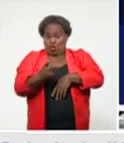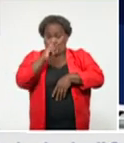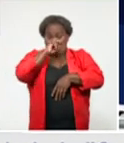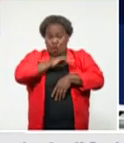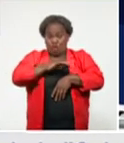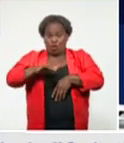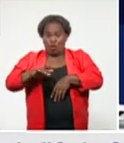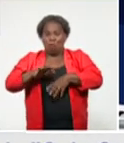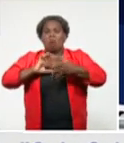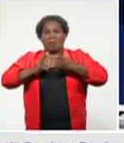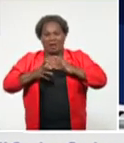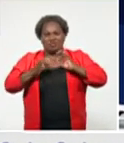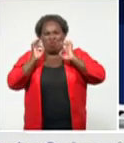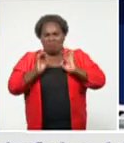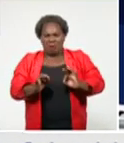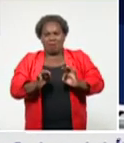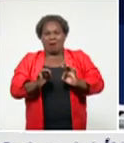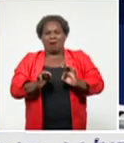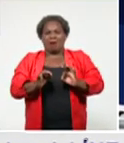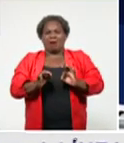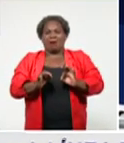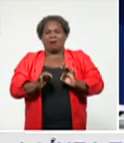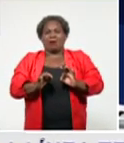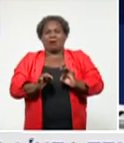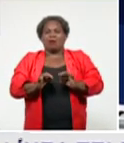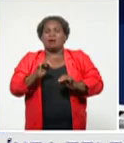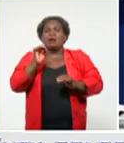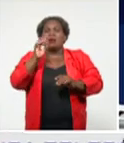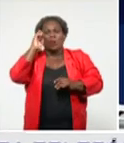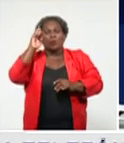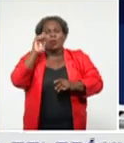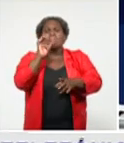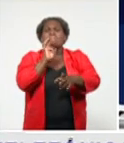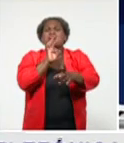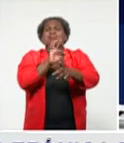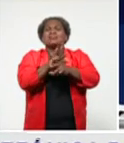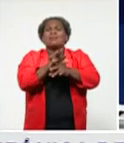complicaciones prácticamente a principio de la pandemia,